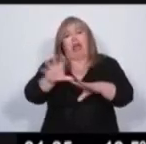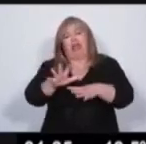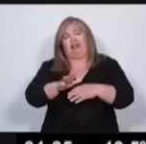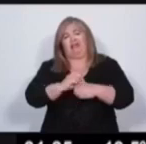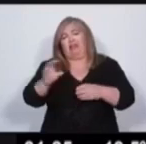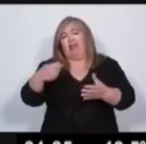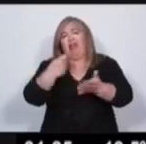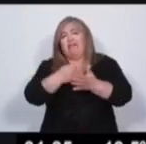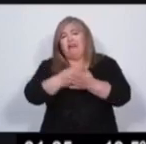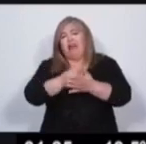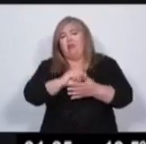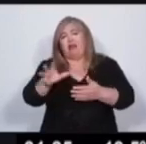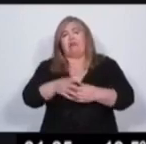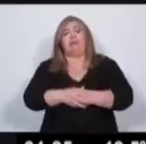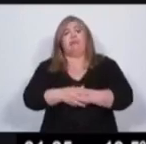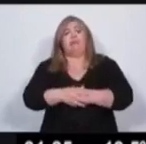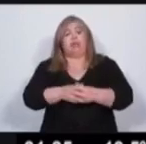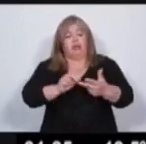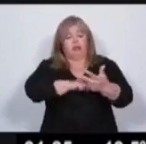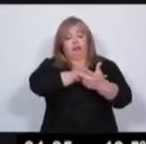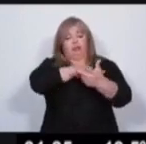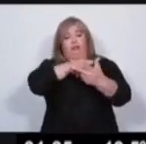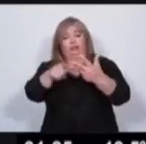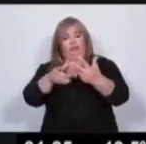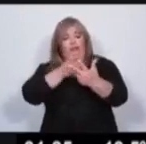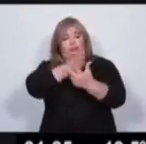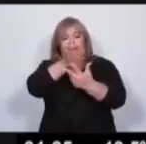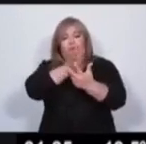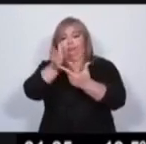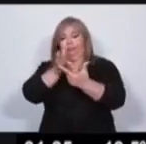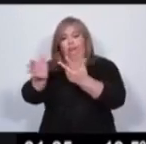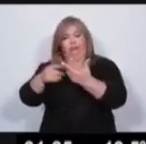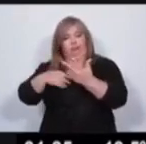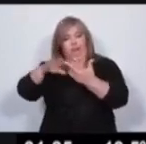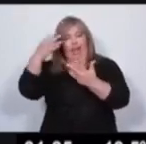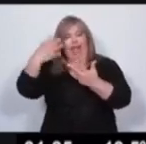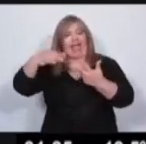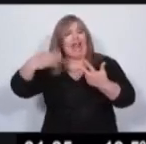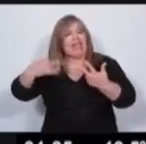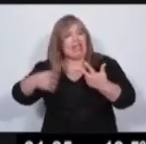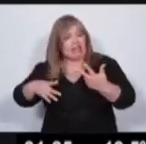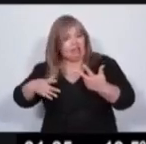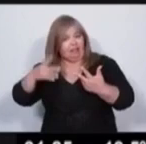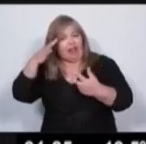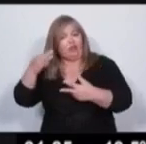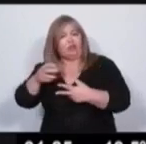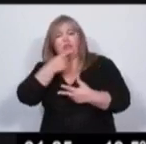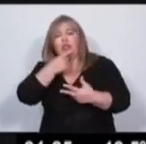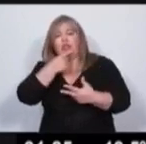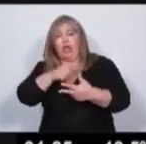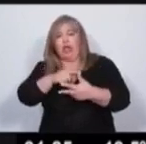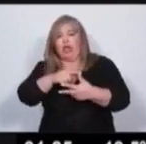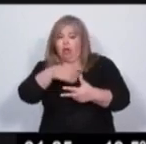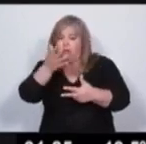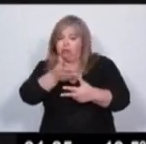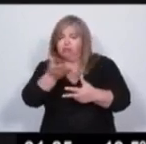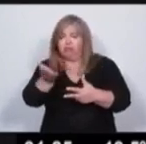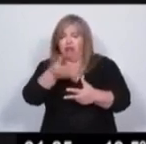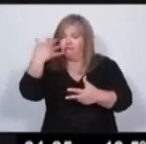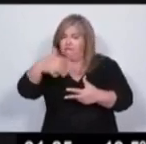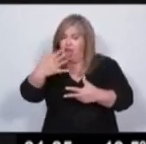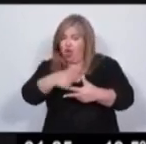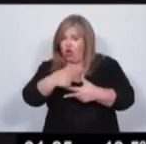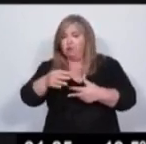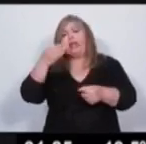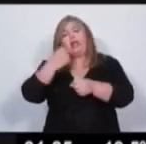en la devolución de la calidad educativa para la provincia revalorización de la tarea docente fuerte